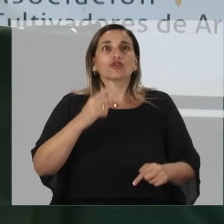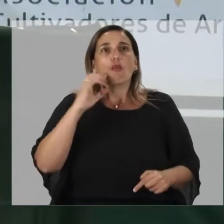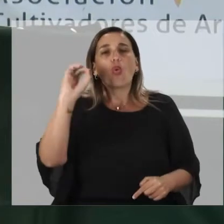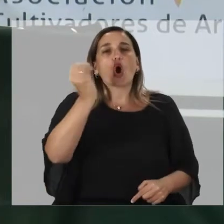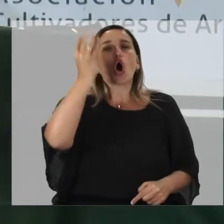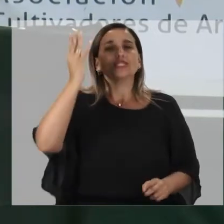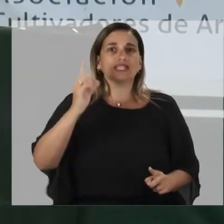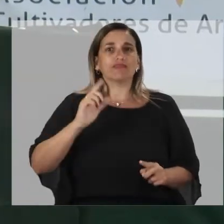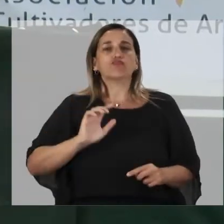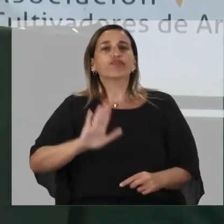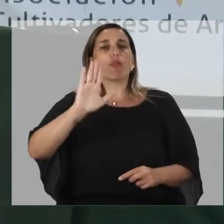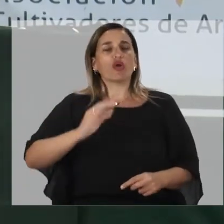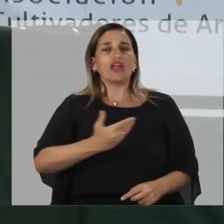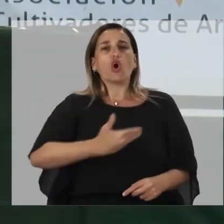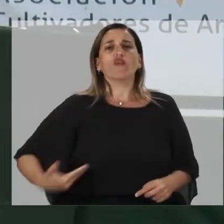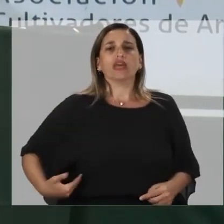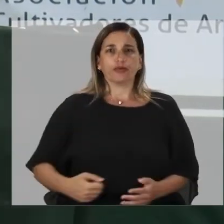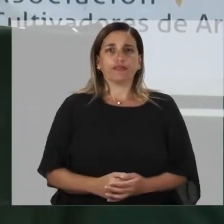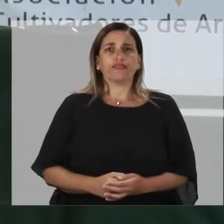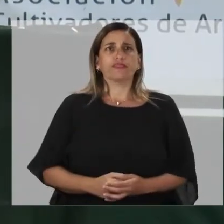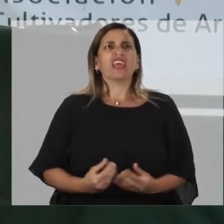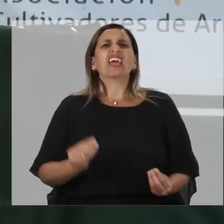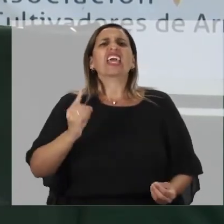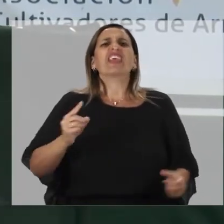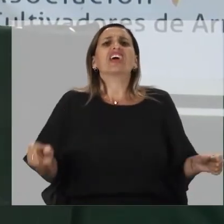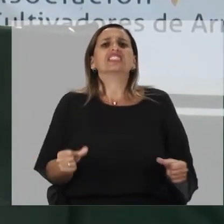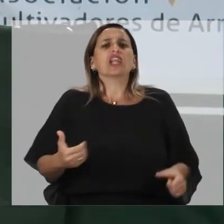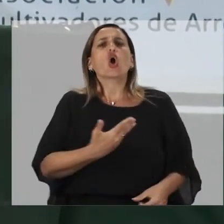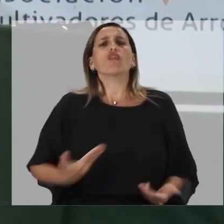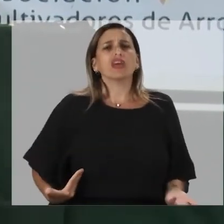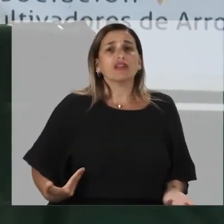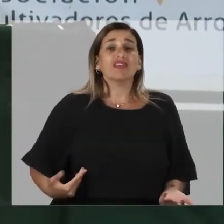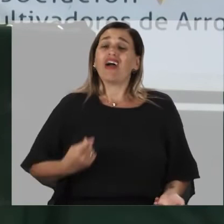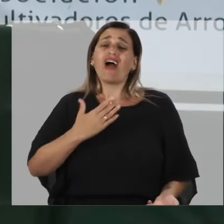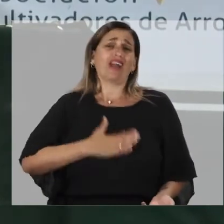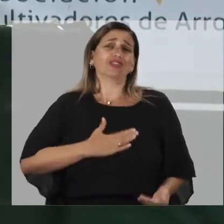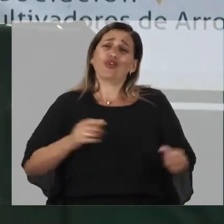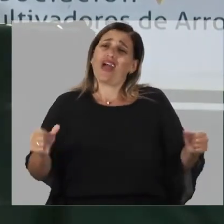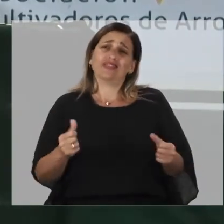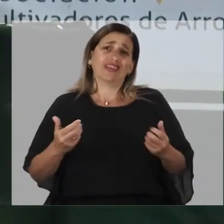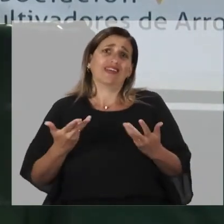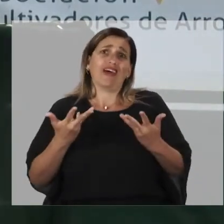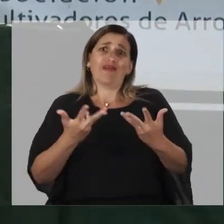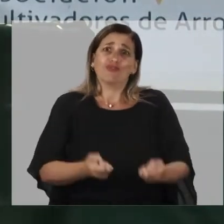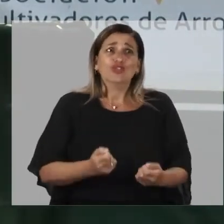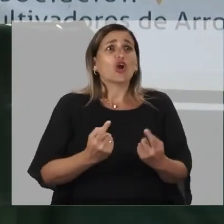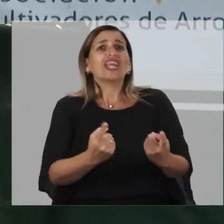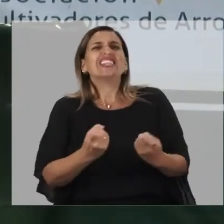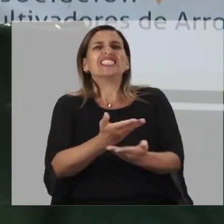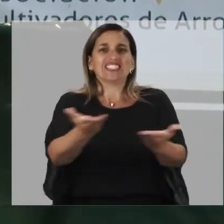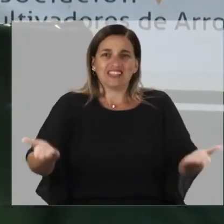mí que eso define el concepto de un gobierno. ¿Un gobierno qué tiene que hacer? Un gobierno tiene que estar a las